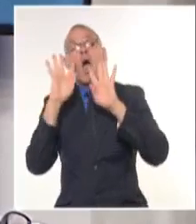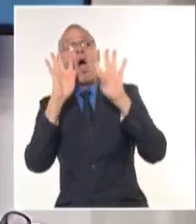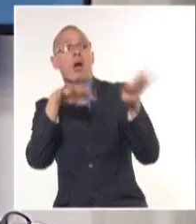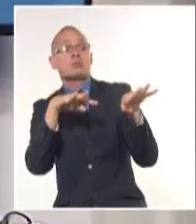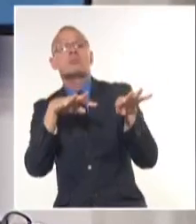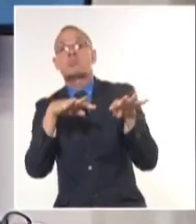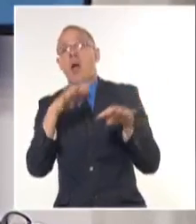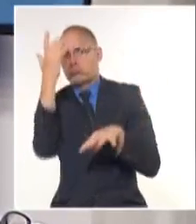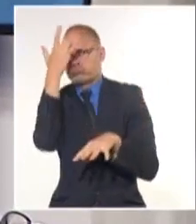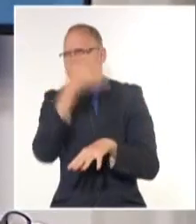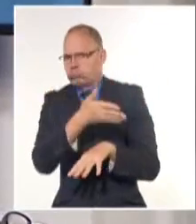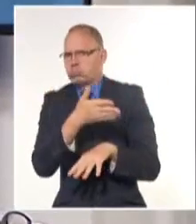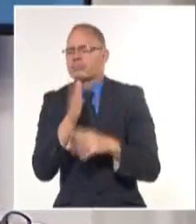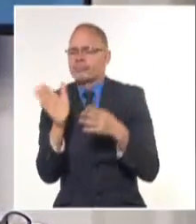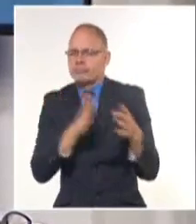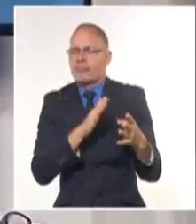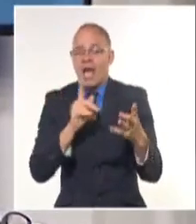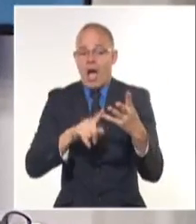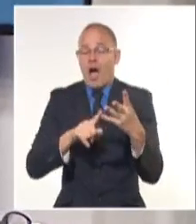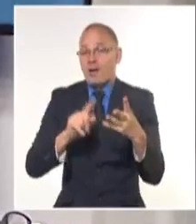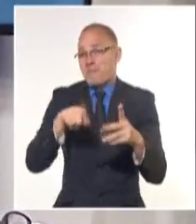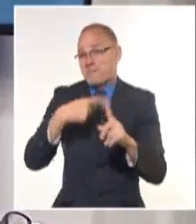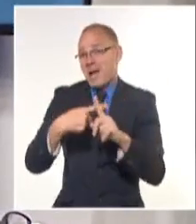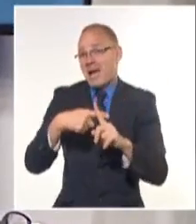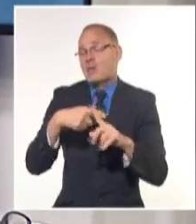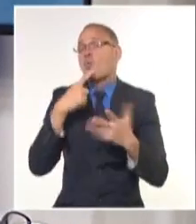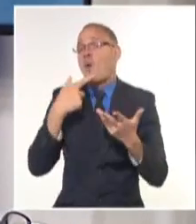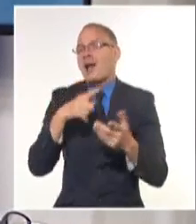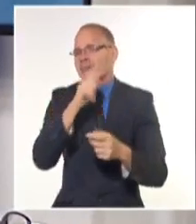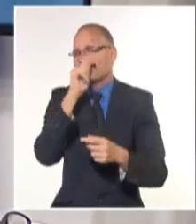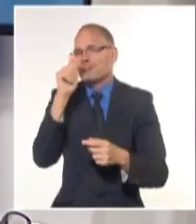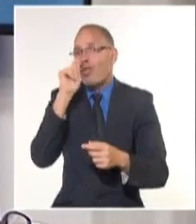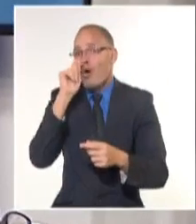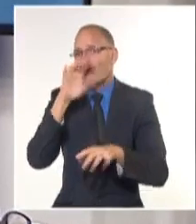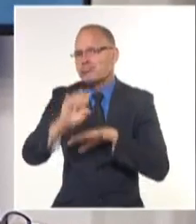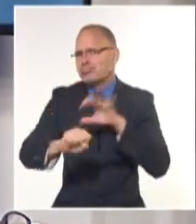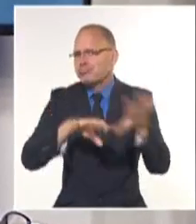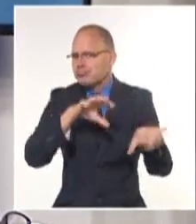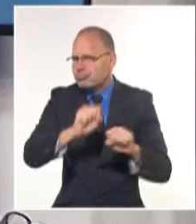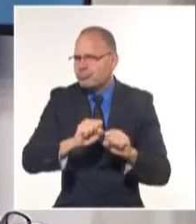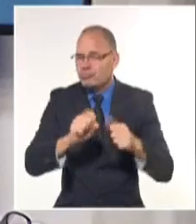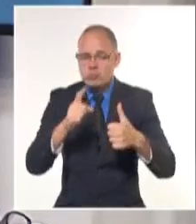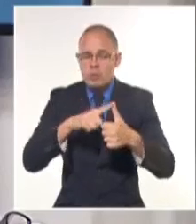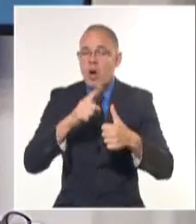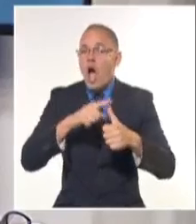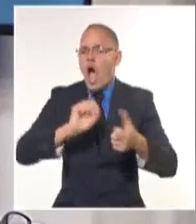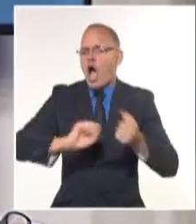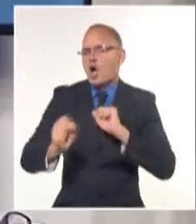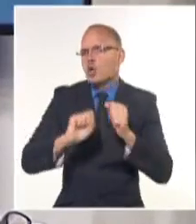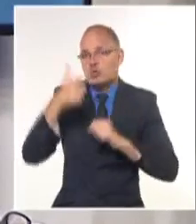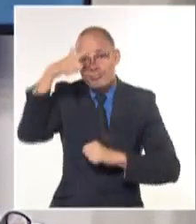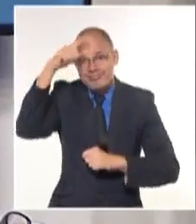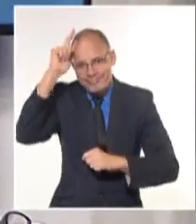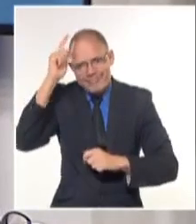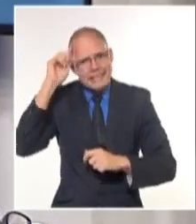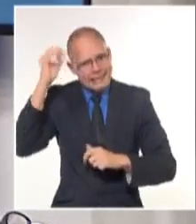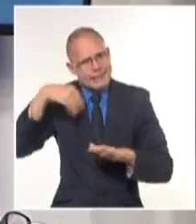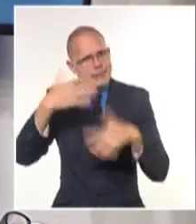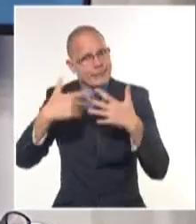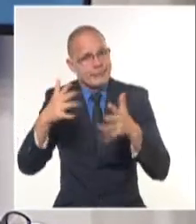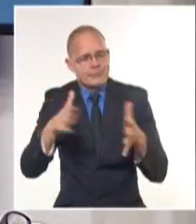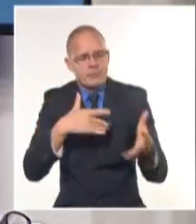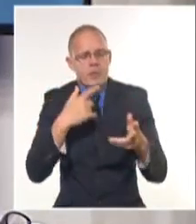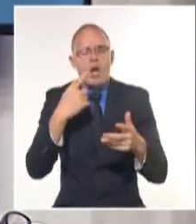hasta el enfrentamiento. También se están reforzando, muy importante, las medidas para el control de la tierra, el ganado mayor, la